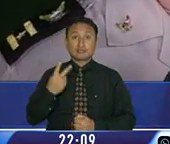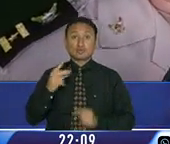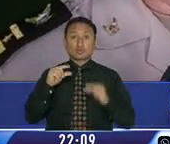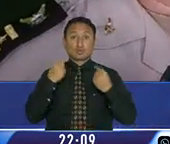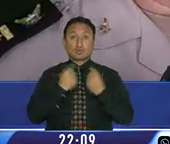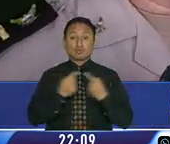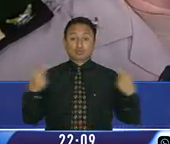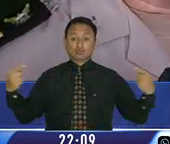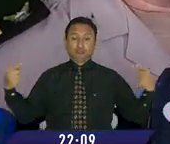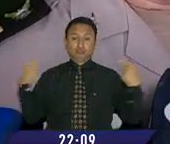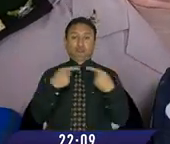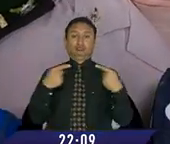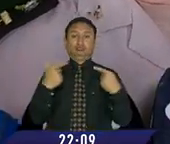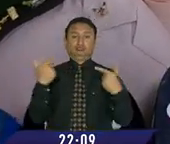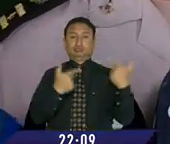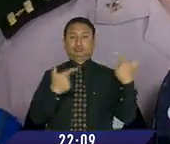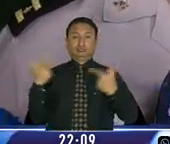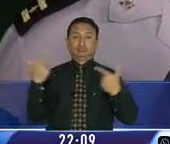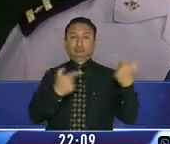el poder,